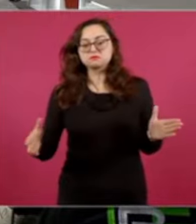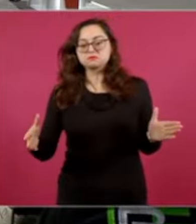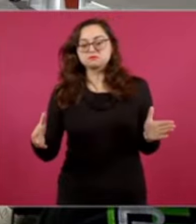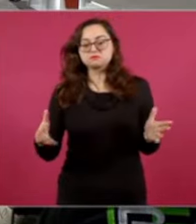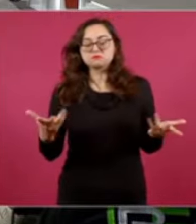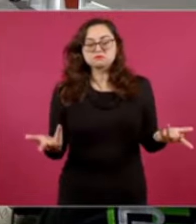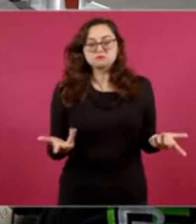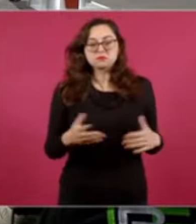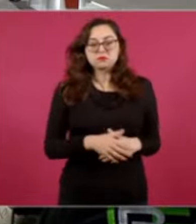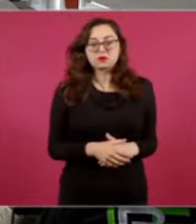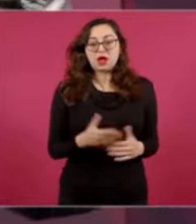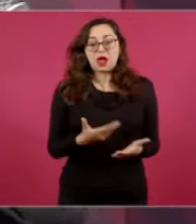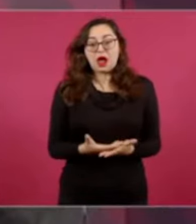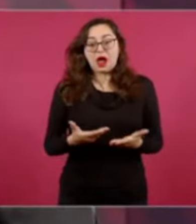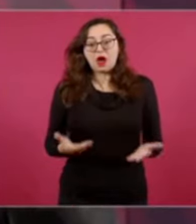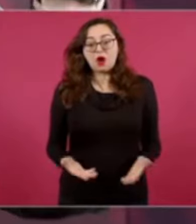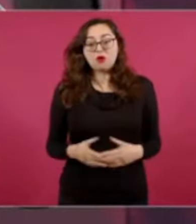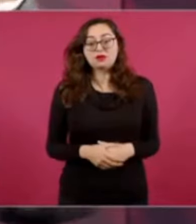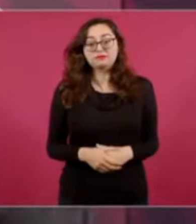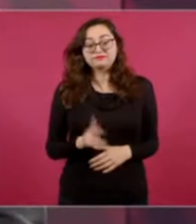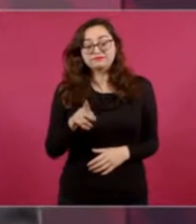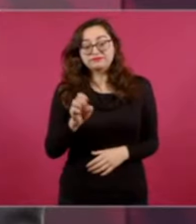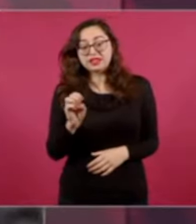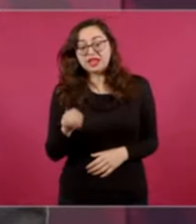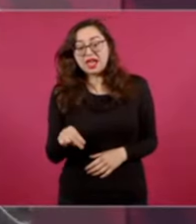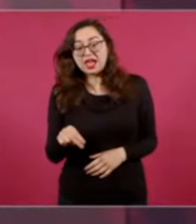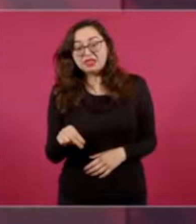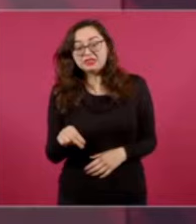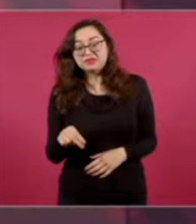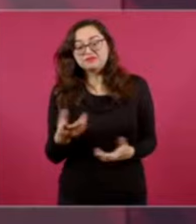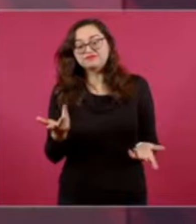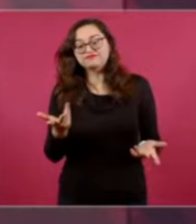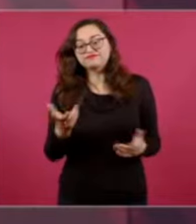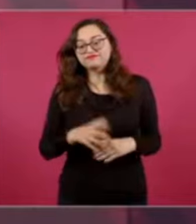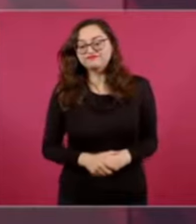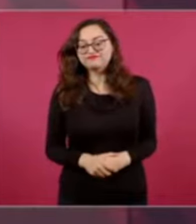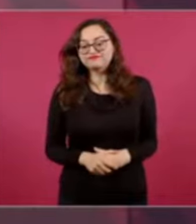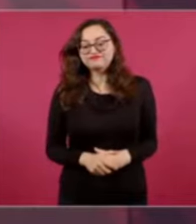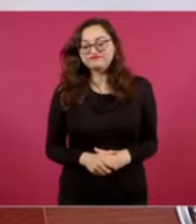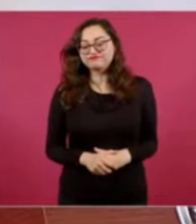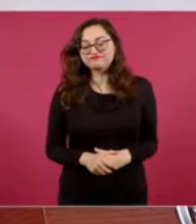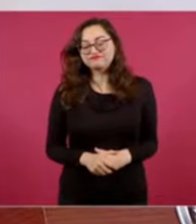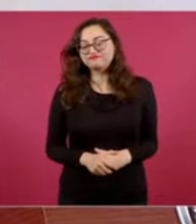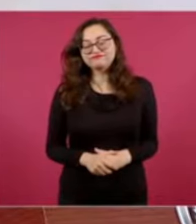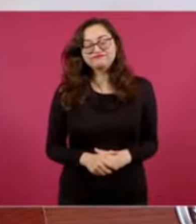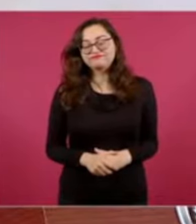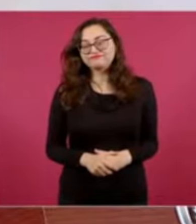¿Dónde está Ken? Pues no es Wilson, pero tampoco es Daniel.